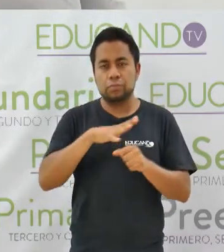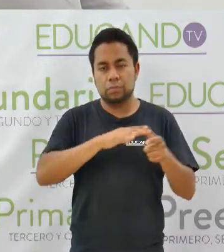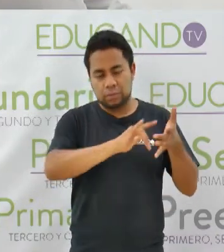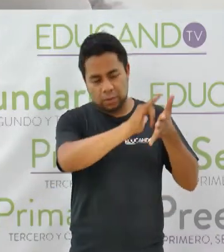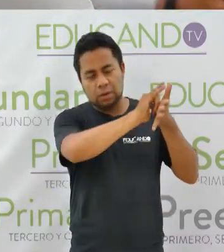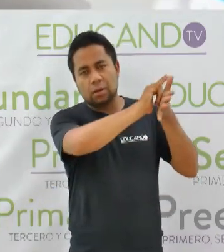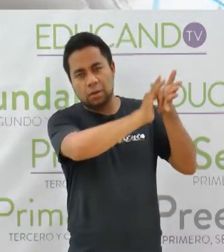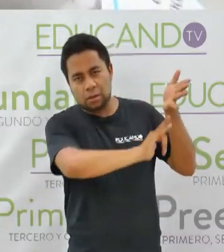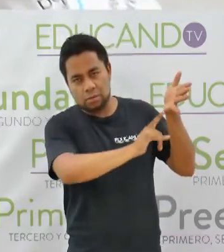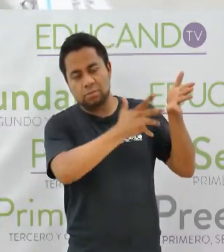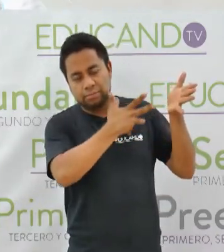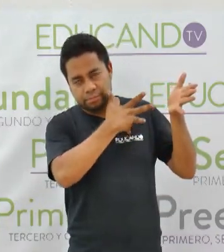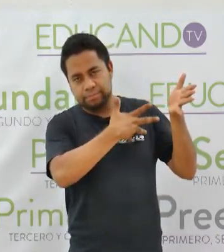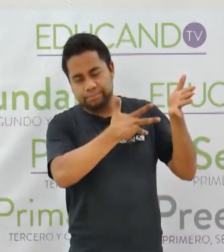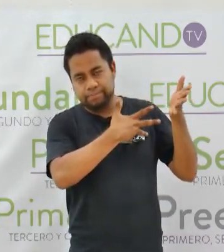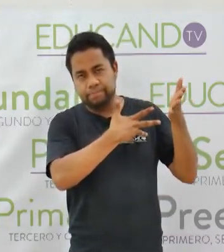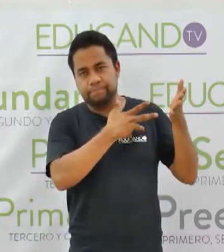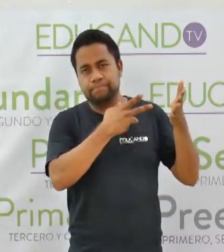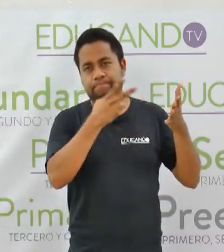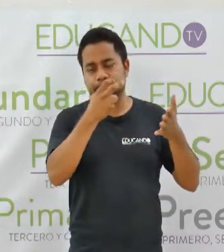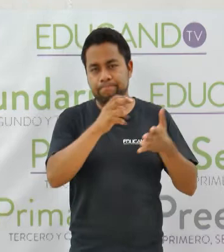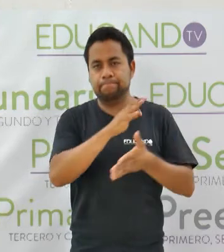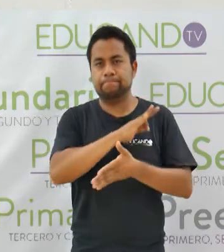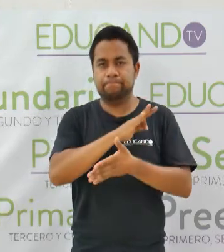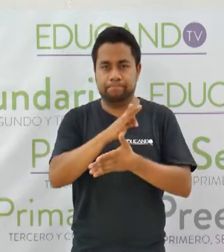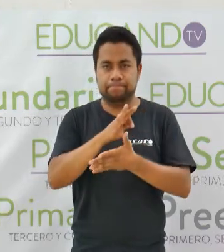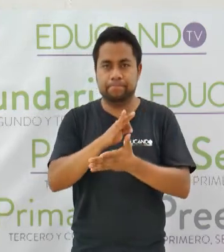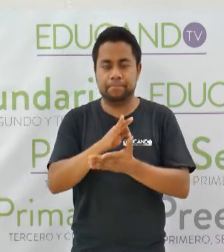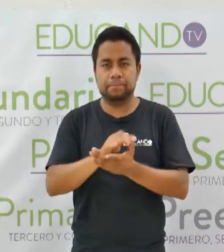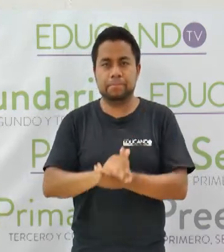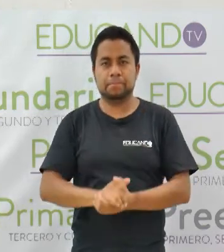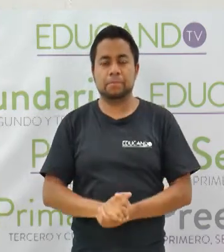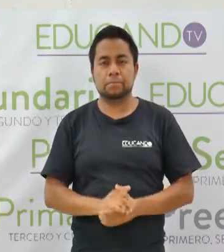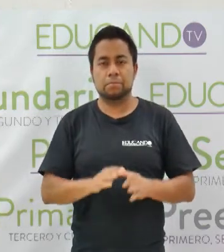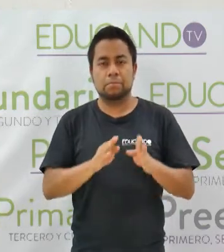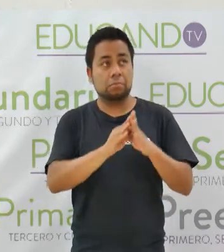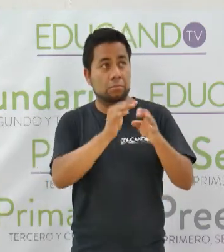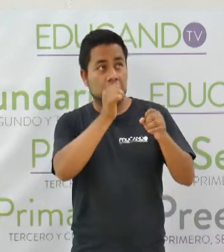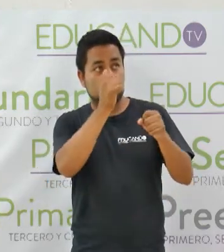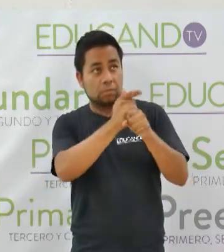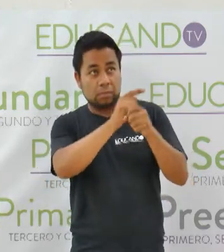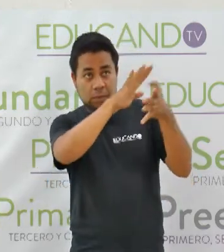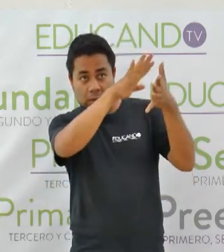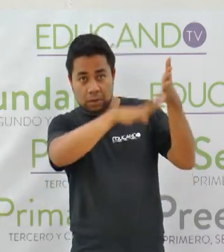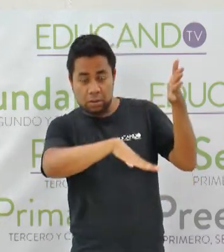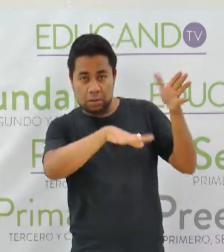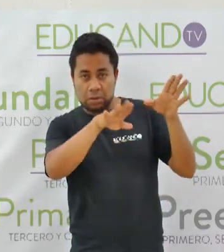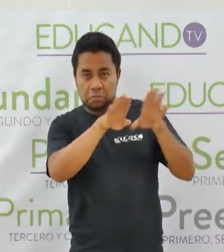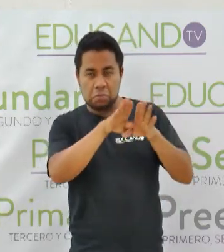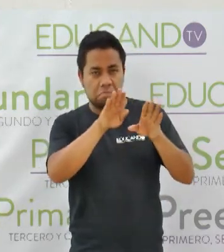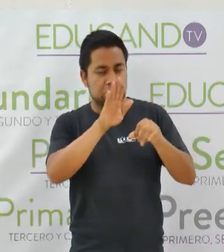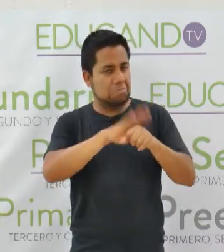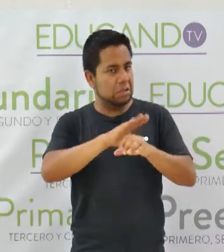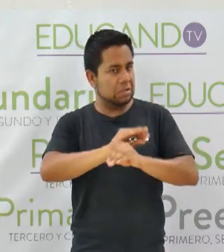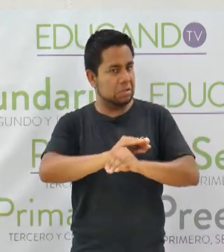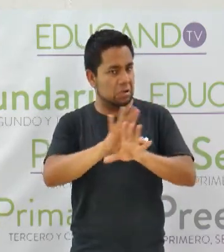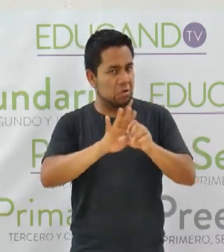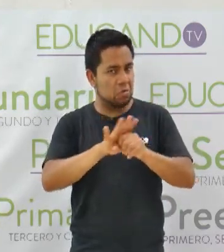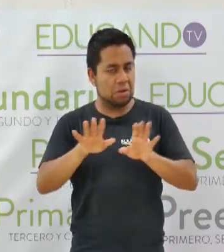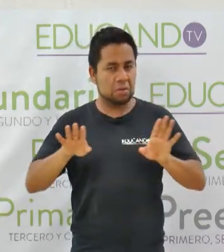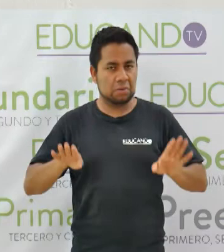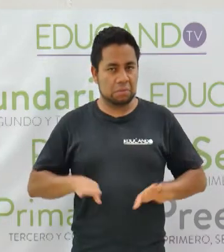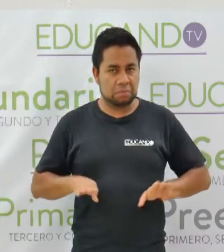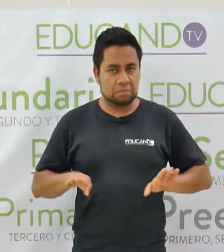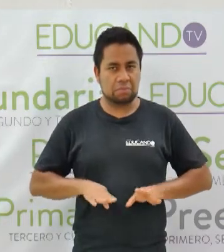una lámina, la cual nos va a permitir identificar de mayor forma